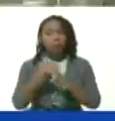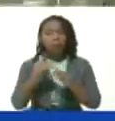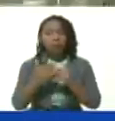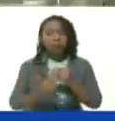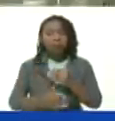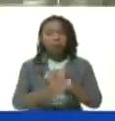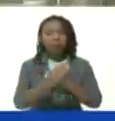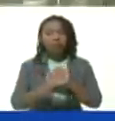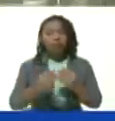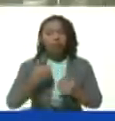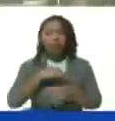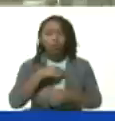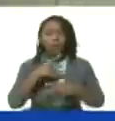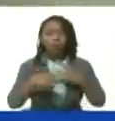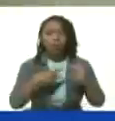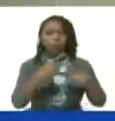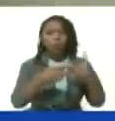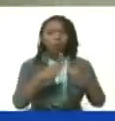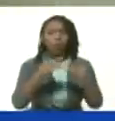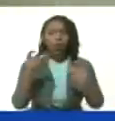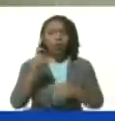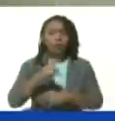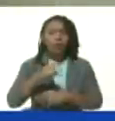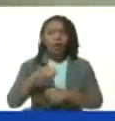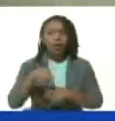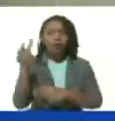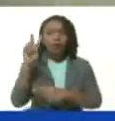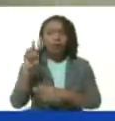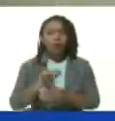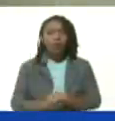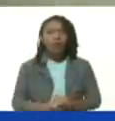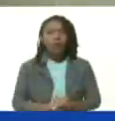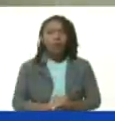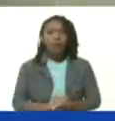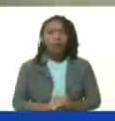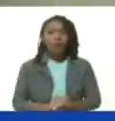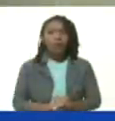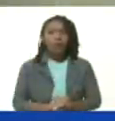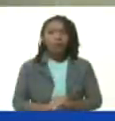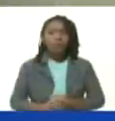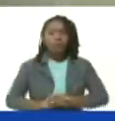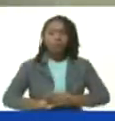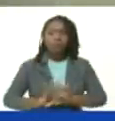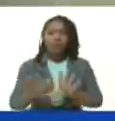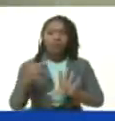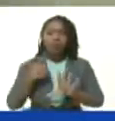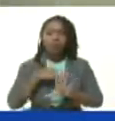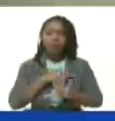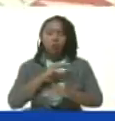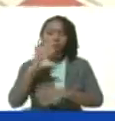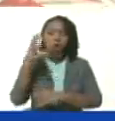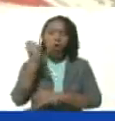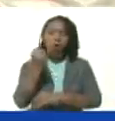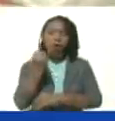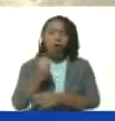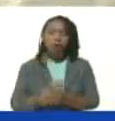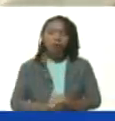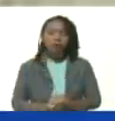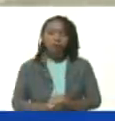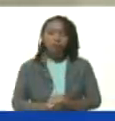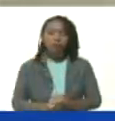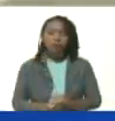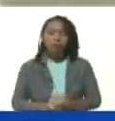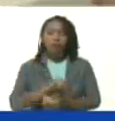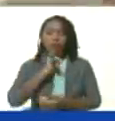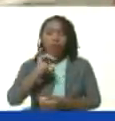produciendo todo lo que necesita Venezuela. Ya hemos logrado, con los datos